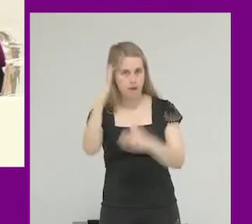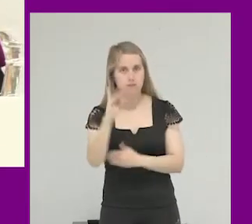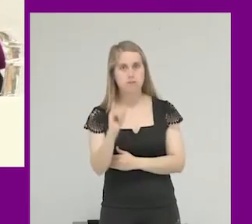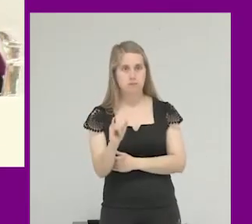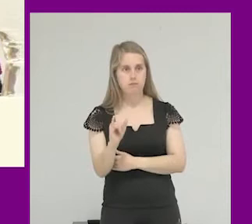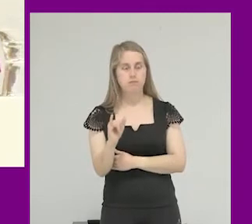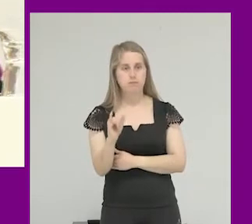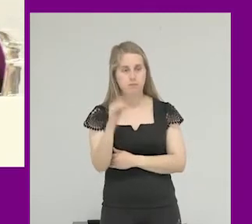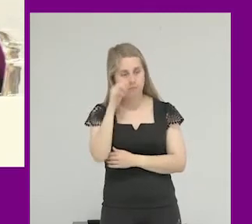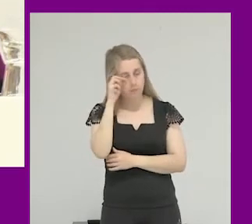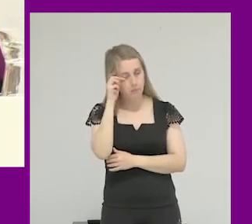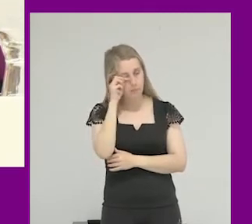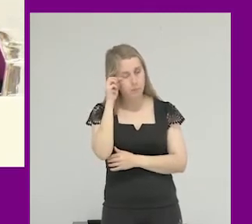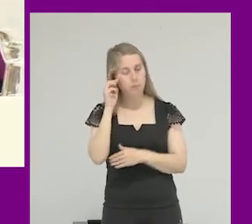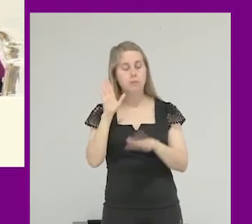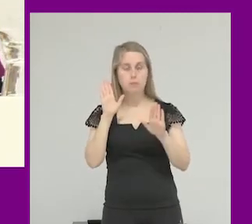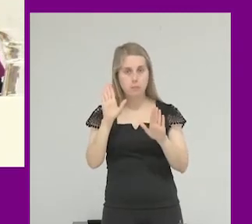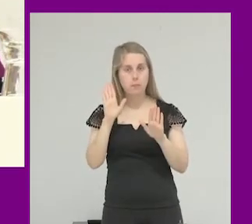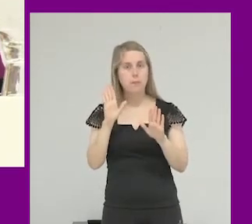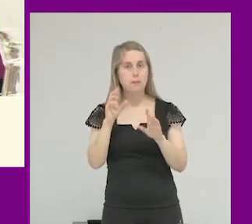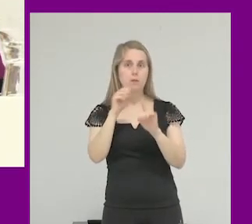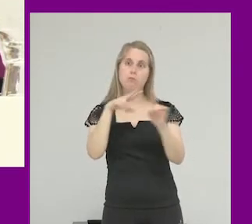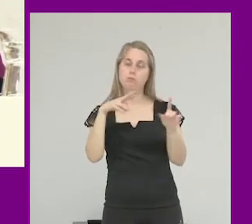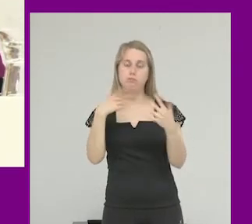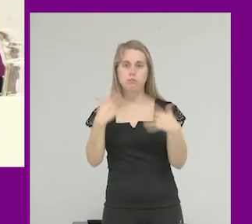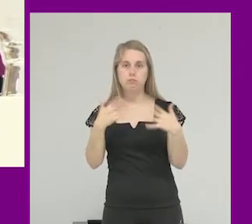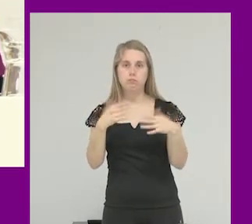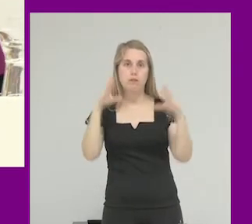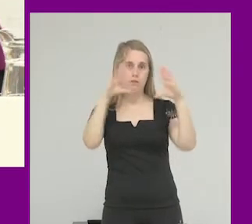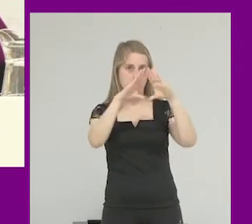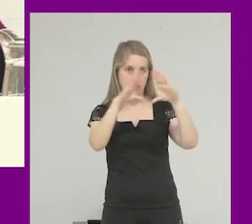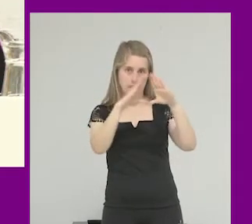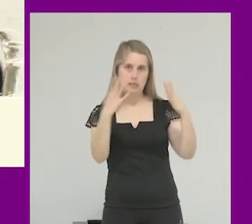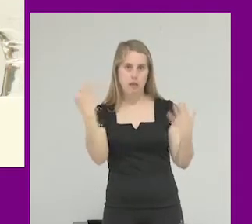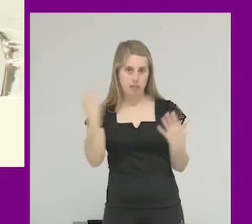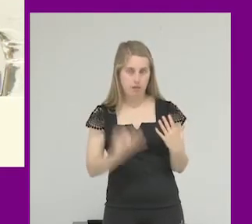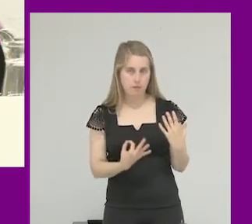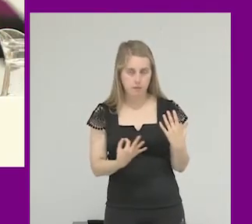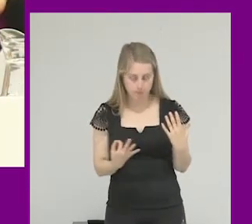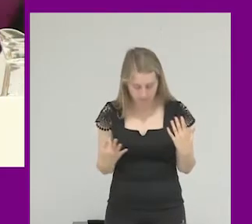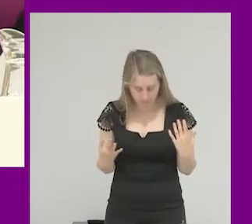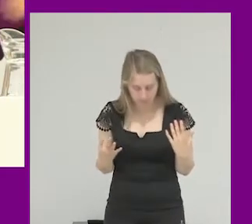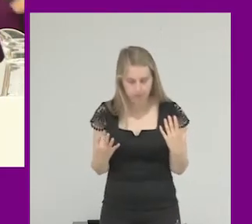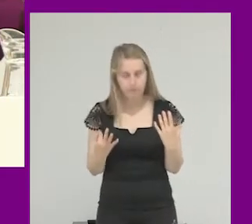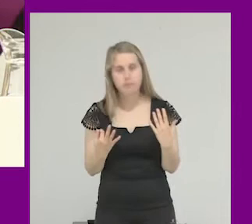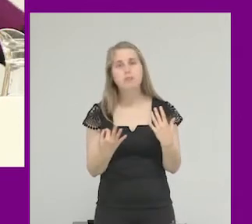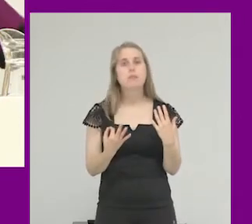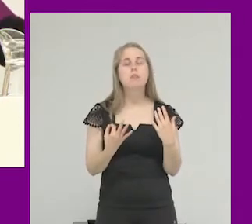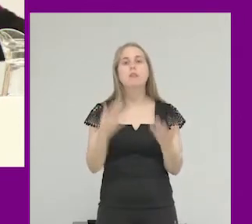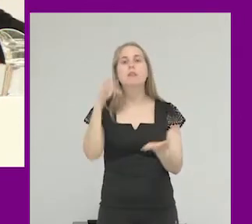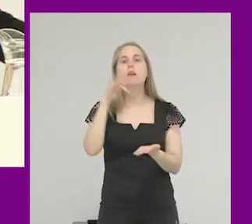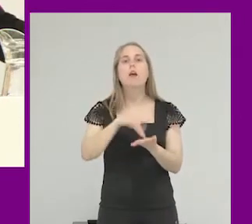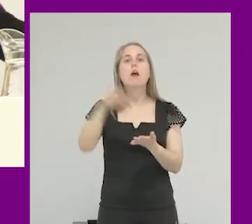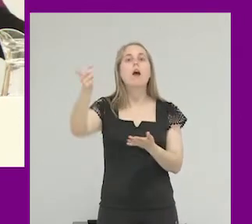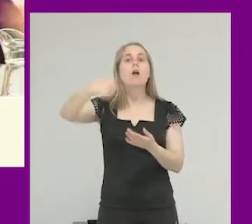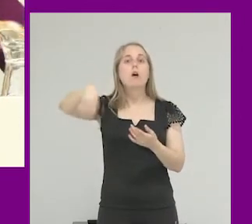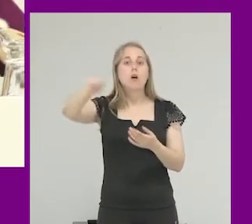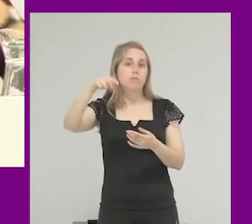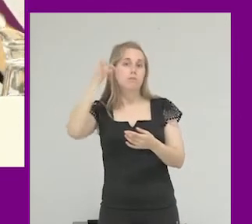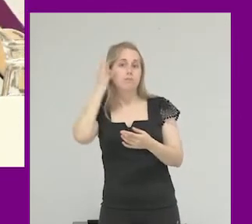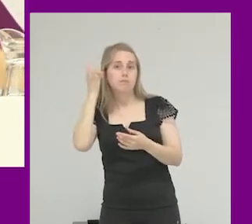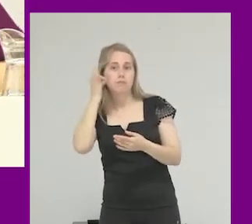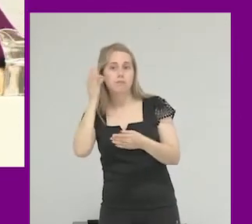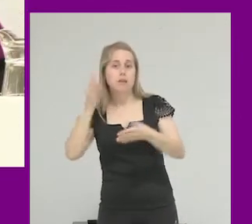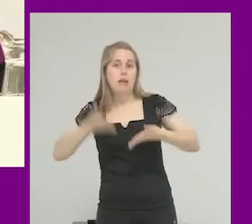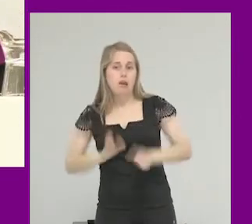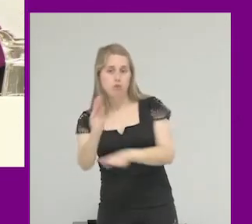eso tiene una lectura, desde luego, feminista, porque claro, ellas se dedicaban a los hijos y